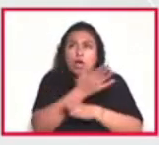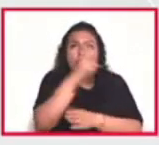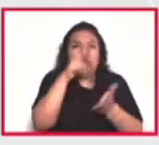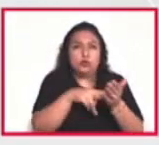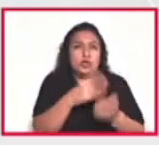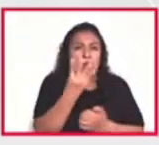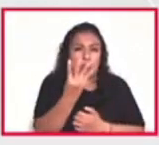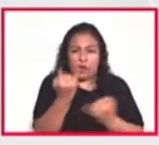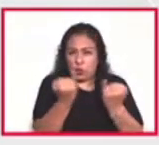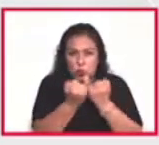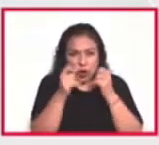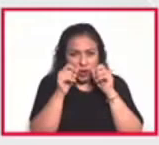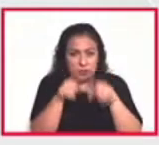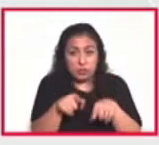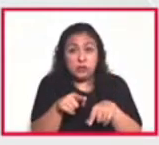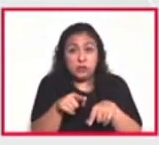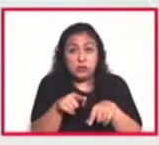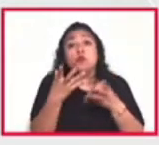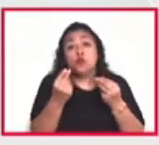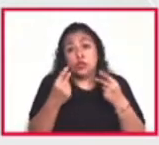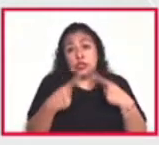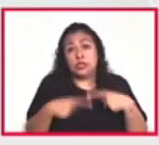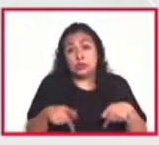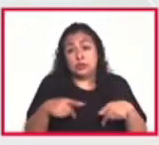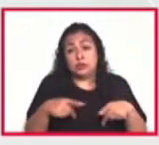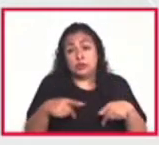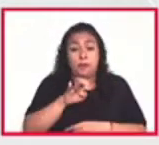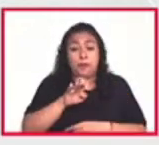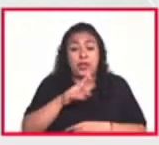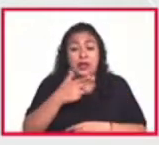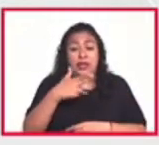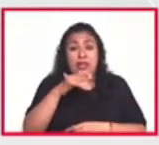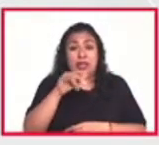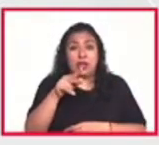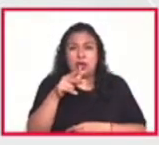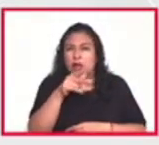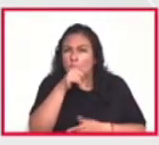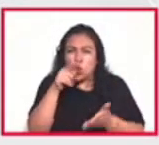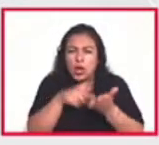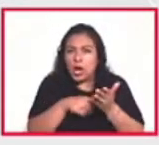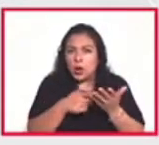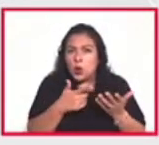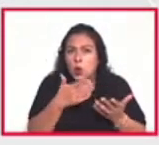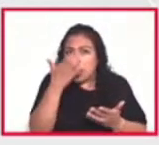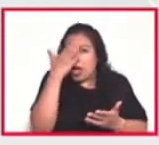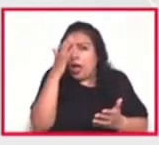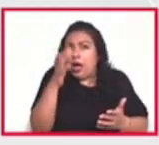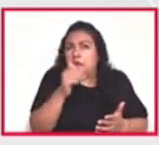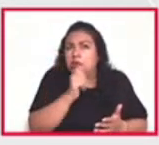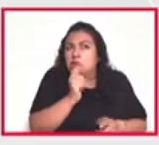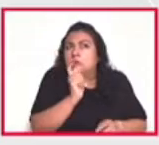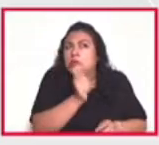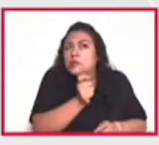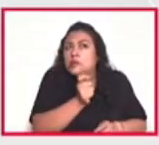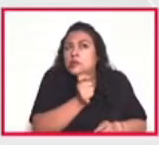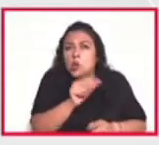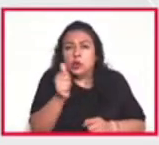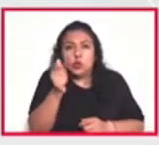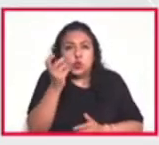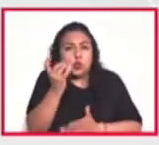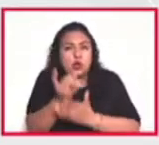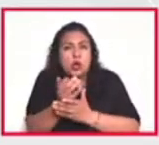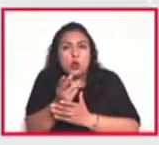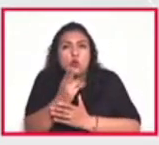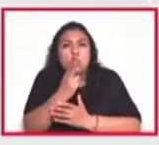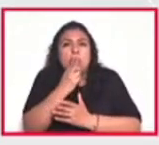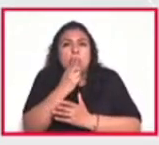2004. Porque para muchos, Berghain es la discoteca más misteriosa del mundo. Para otros, la más exclusiva. Por eso las